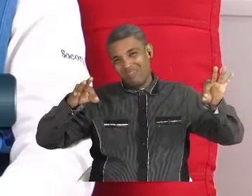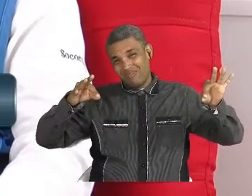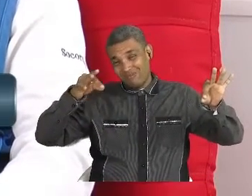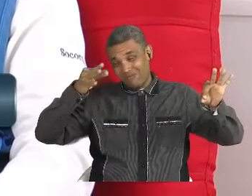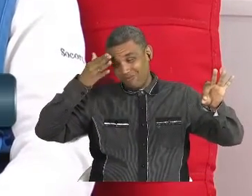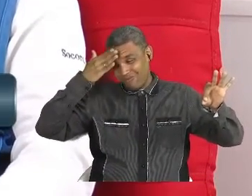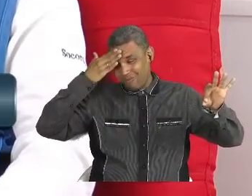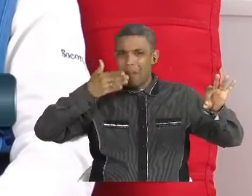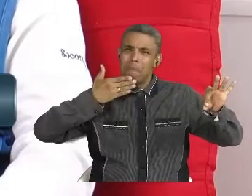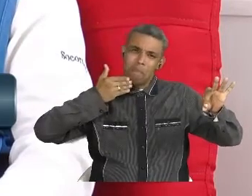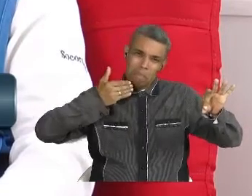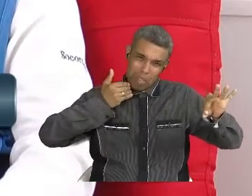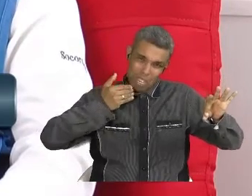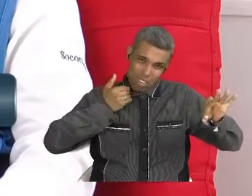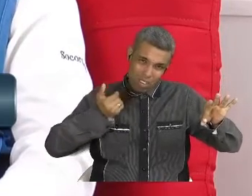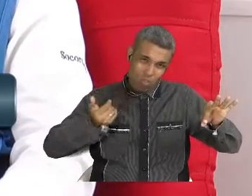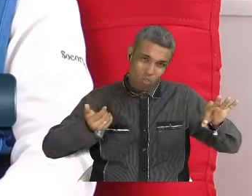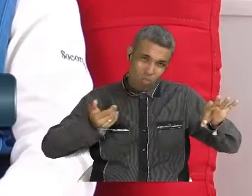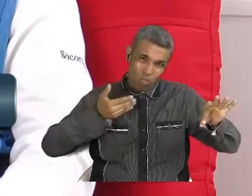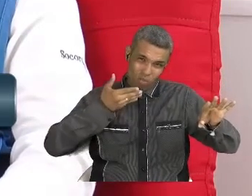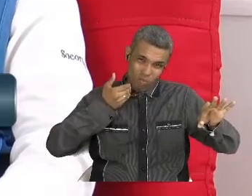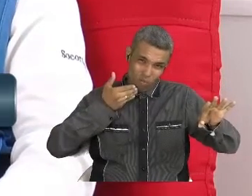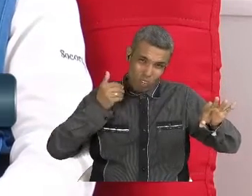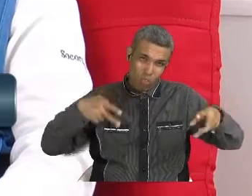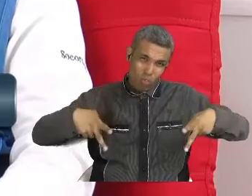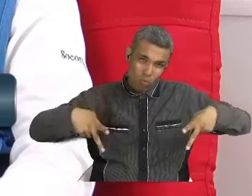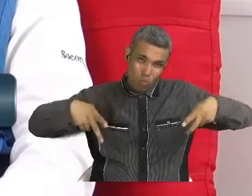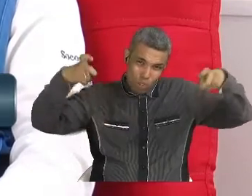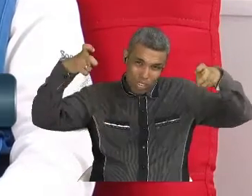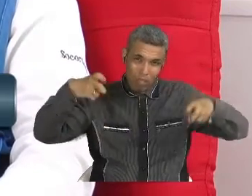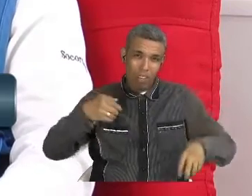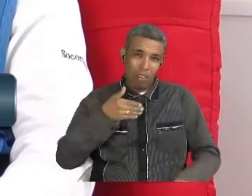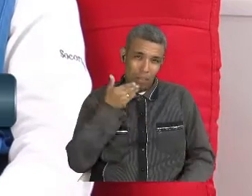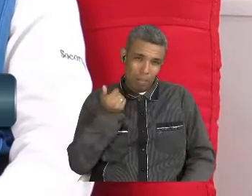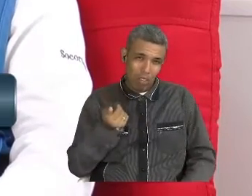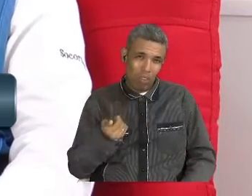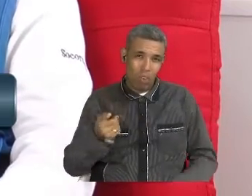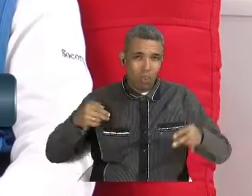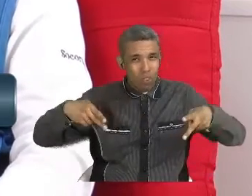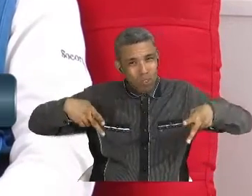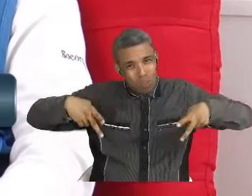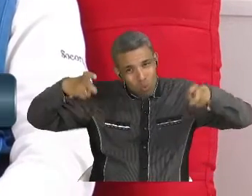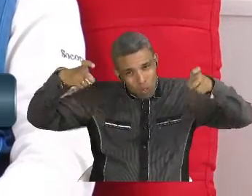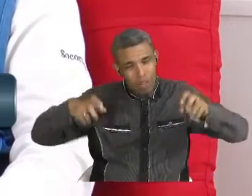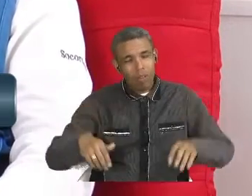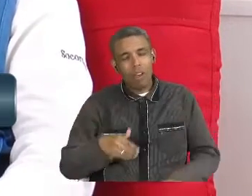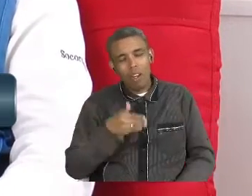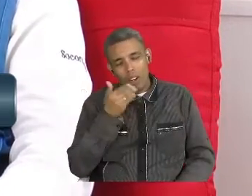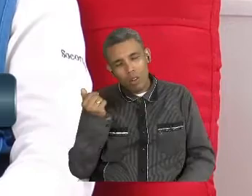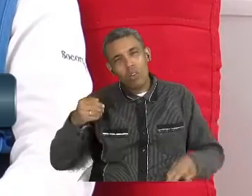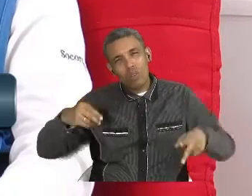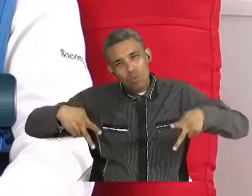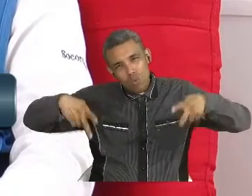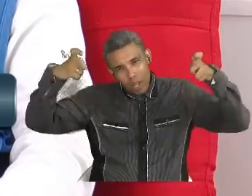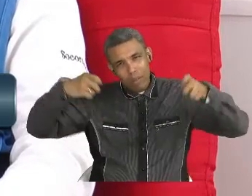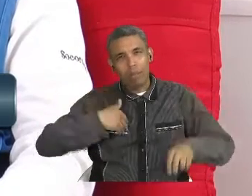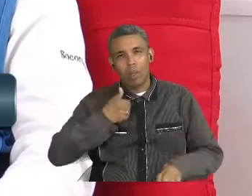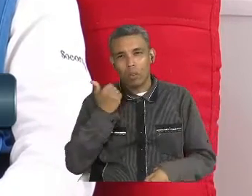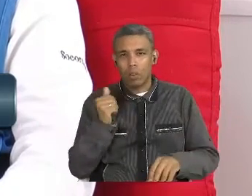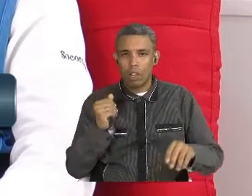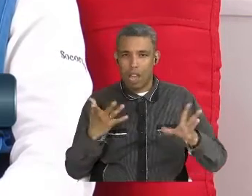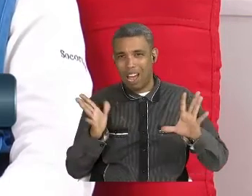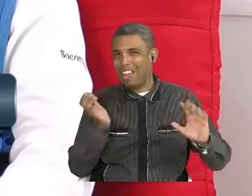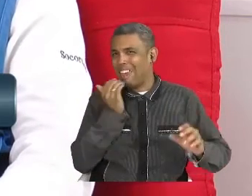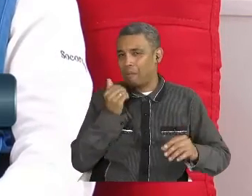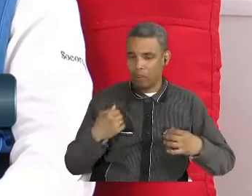que no, ropa, pero en estado que sea nueva. No que esté en buen estado, eso es otra cosa, sino que sea nueva. Eso es importante